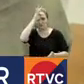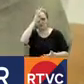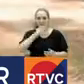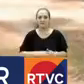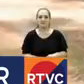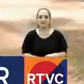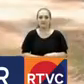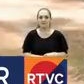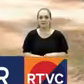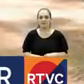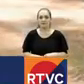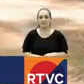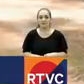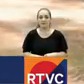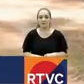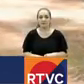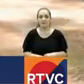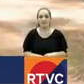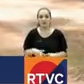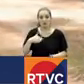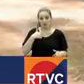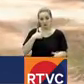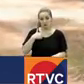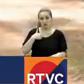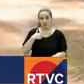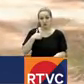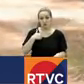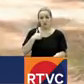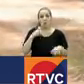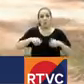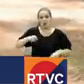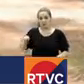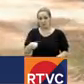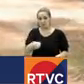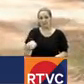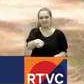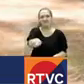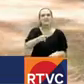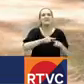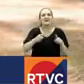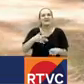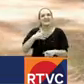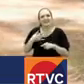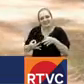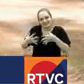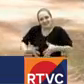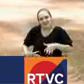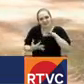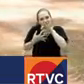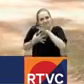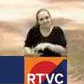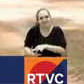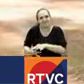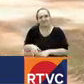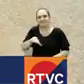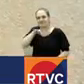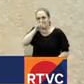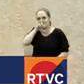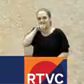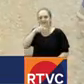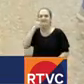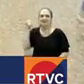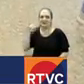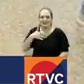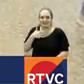Yo podría estar aquí con el bastón, pero me hace sentir más segura estando con ella, me